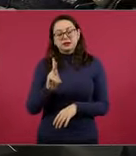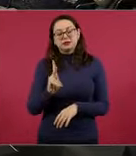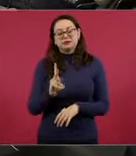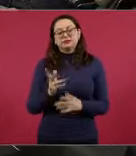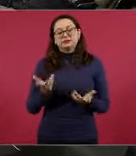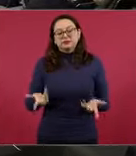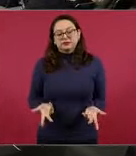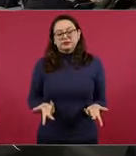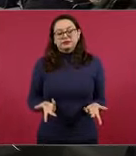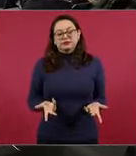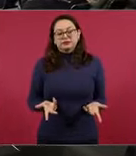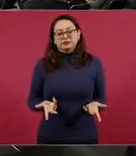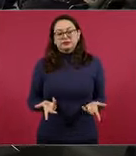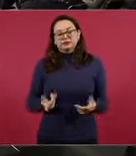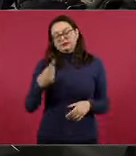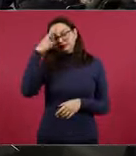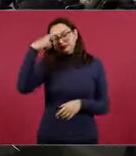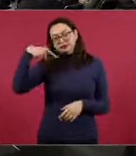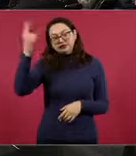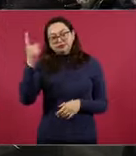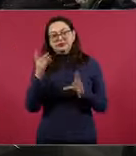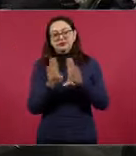ahí andan los publicistas.